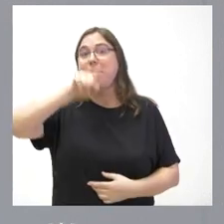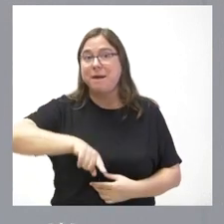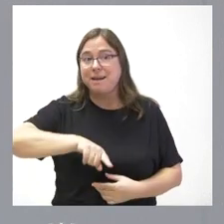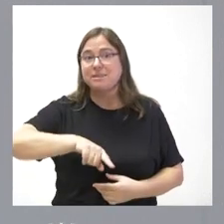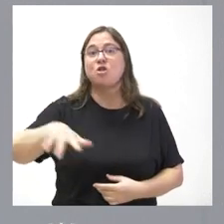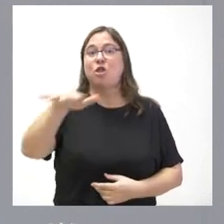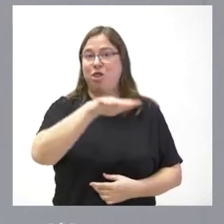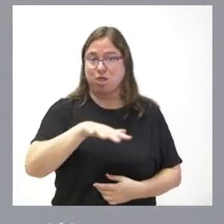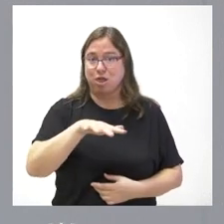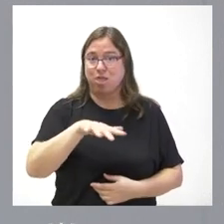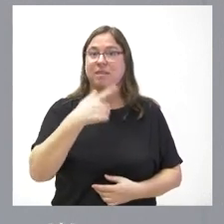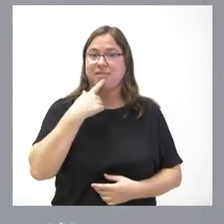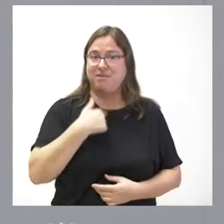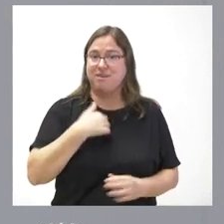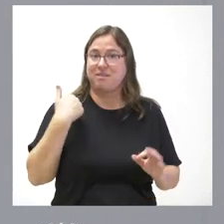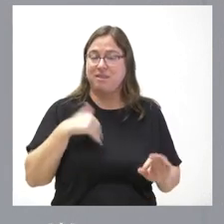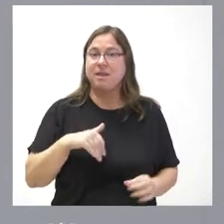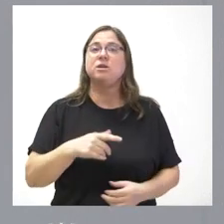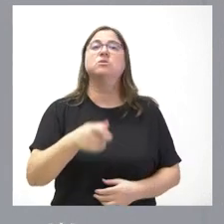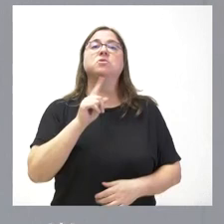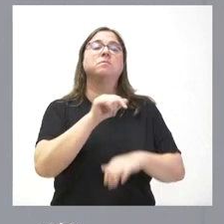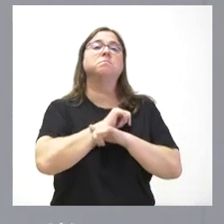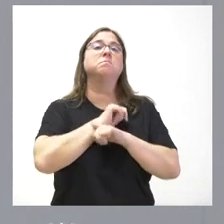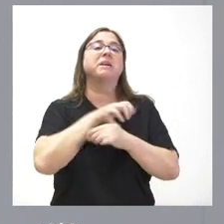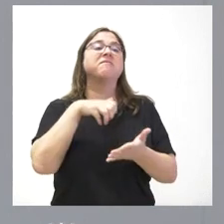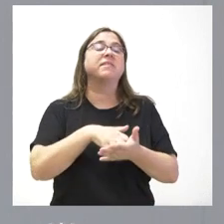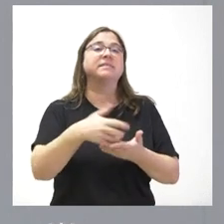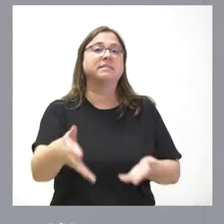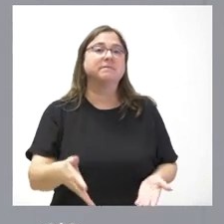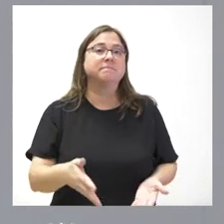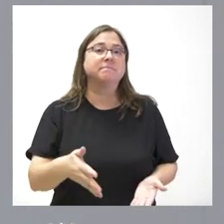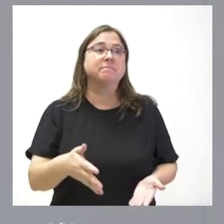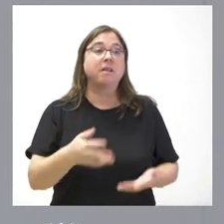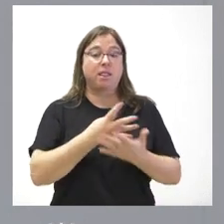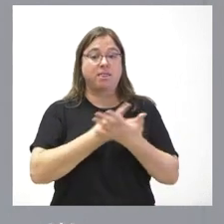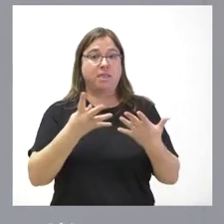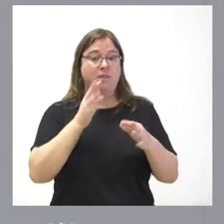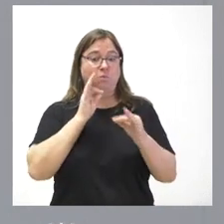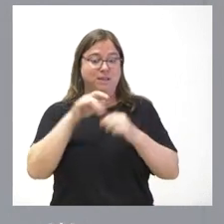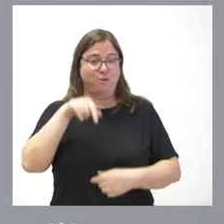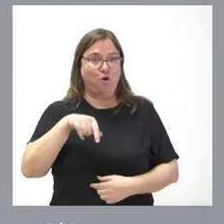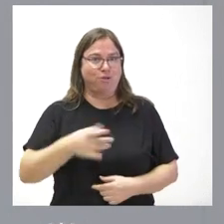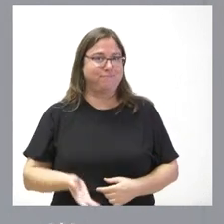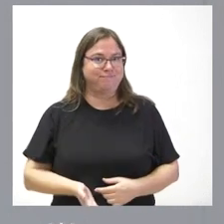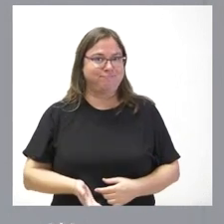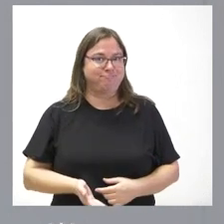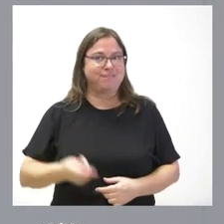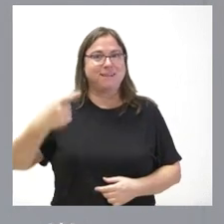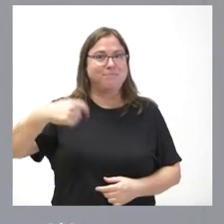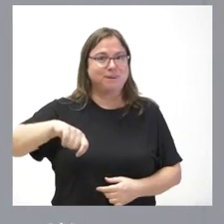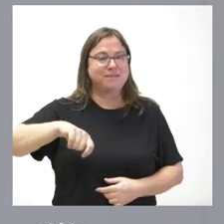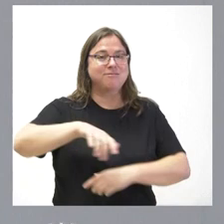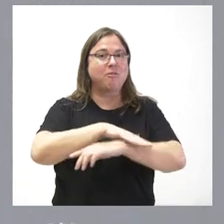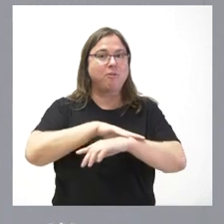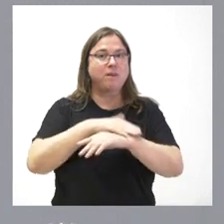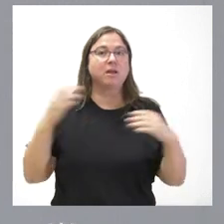el lugar estábamos solo a la espera de la fecha pero 19 de septiembre es hoy y todavía el presidente del gobierno no ha convocado